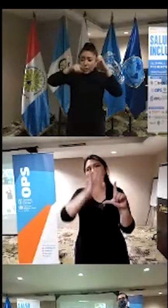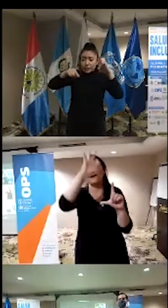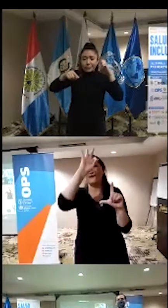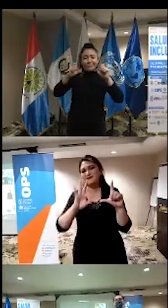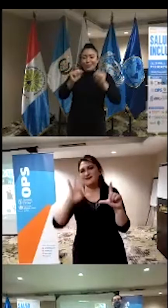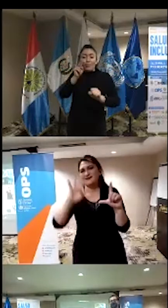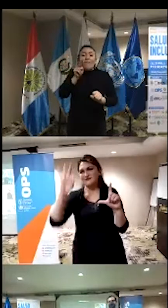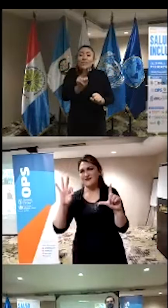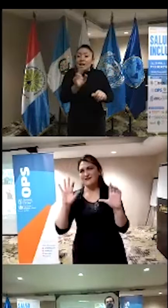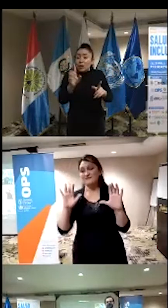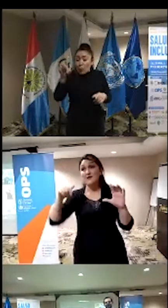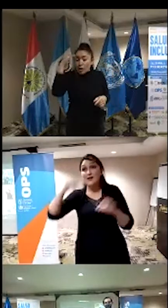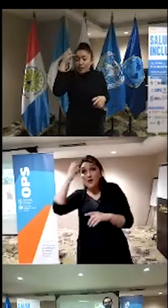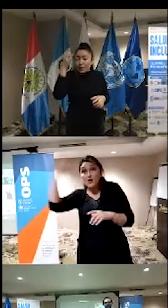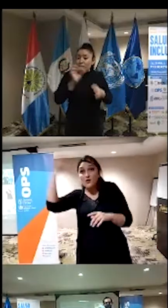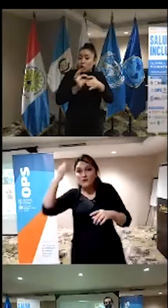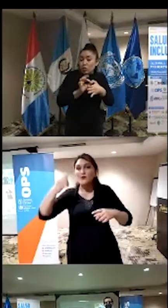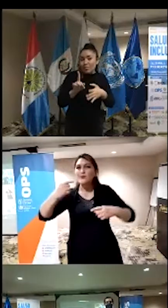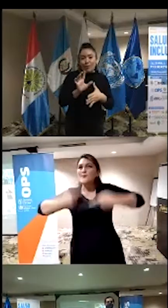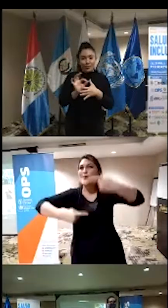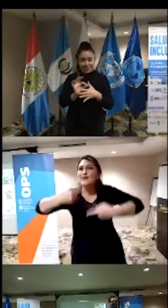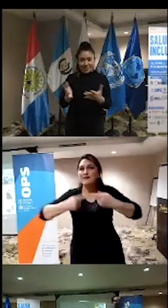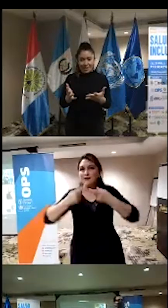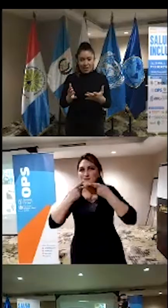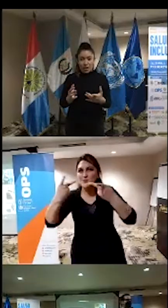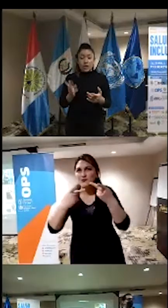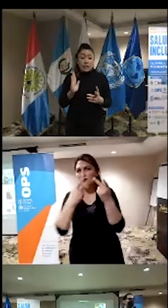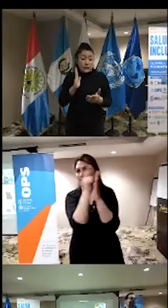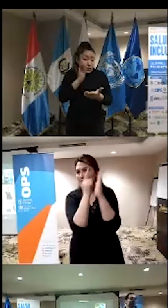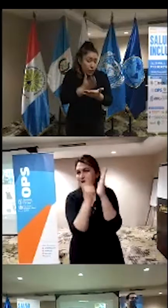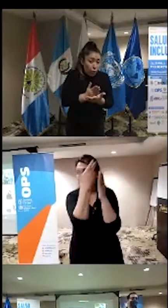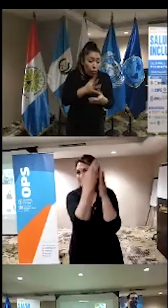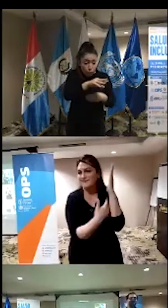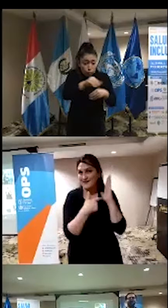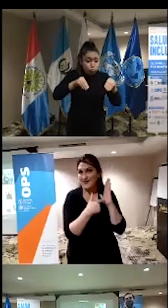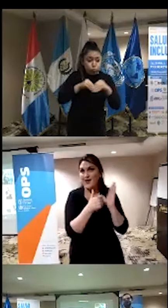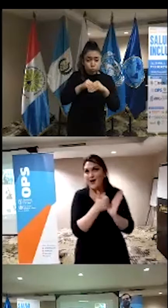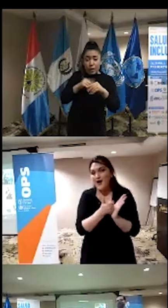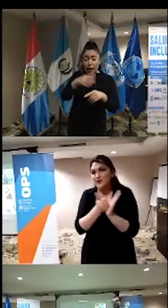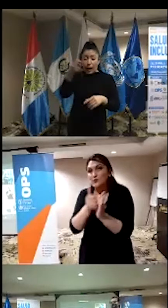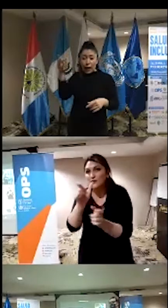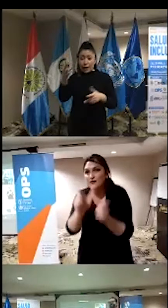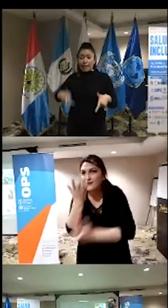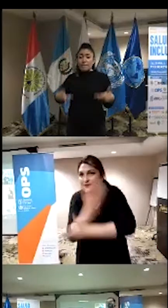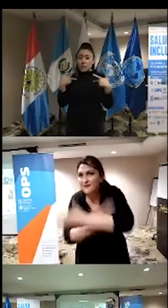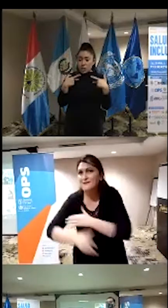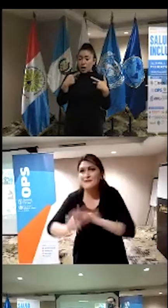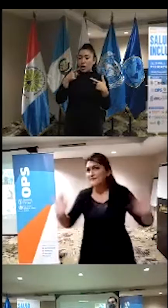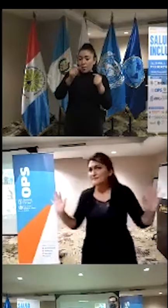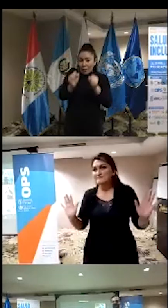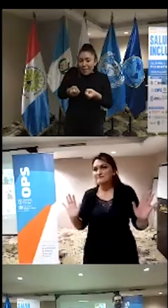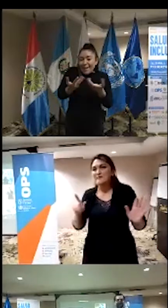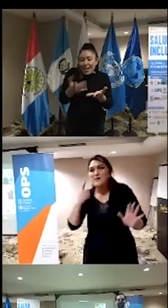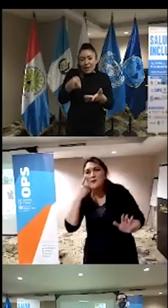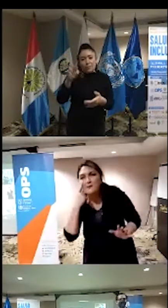si una política es funcional o no es funcional, si llegó, si transformó la calidad de vida por la cual se generó